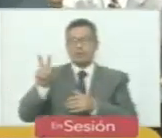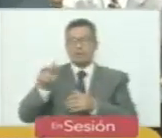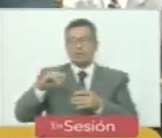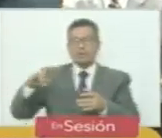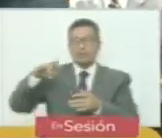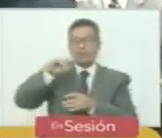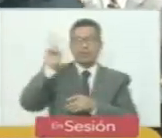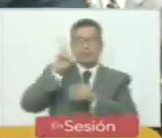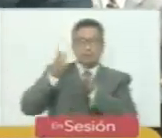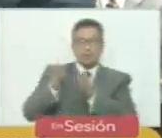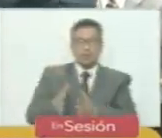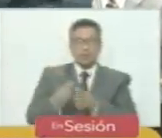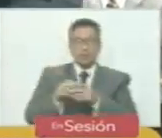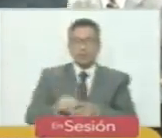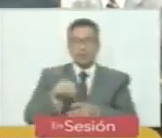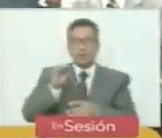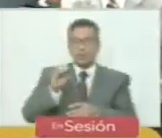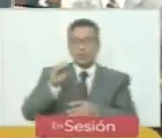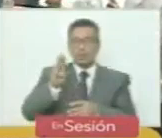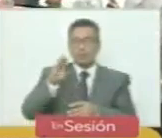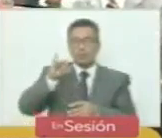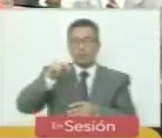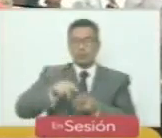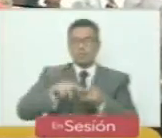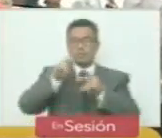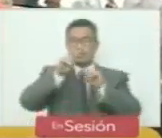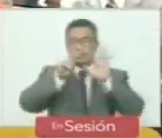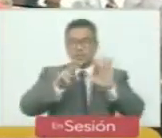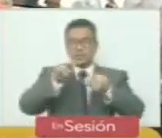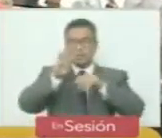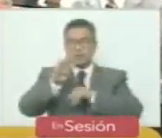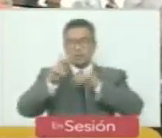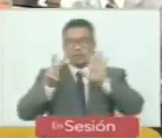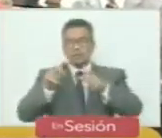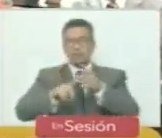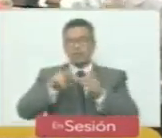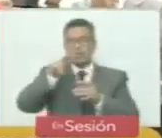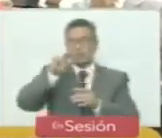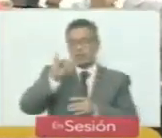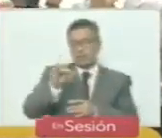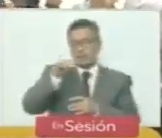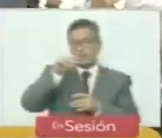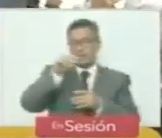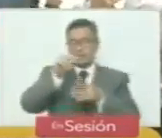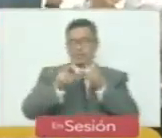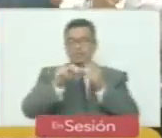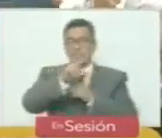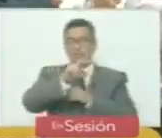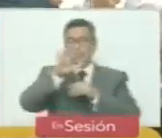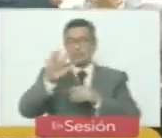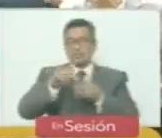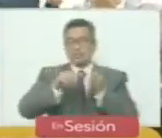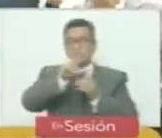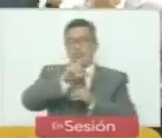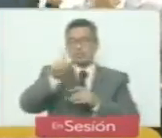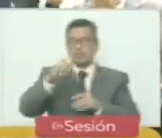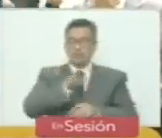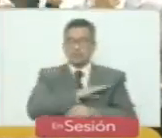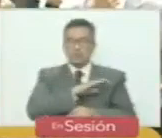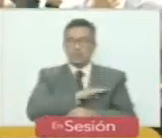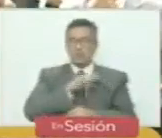avión venezolano Boeing 747 con matrícula YB3531, propiedad de la